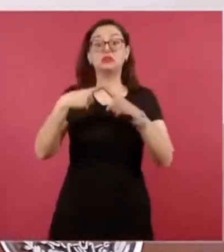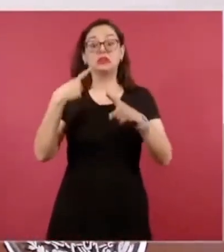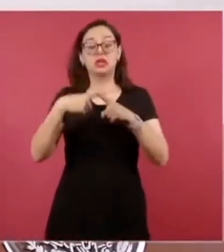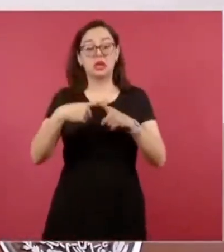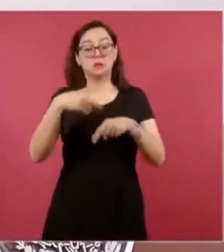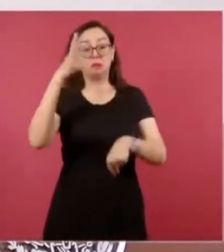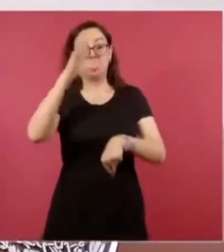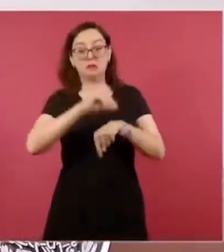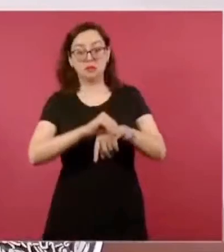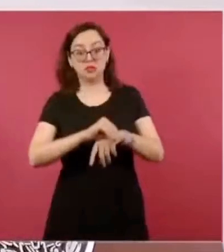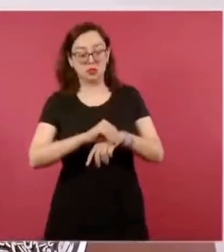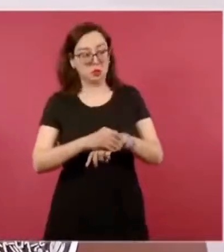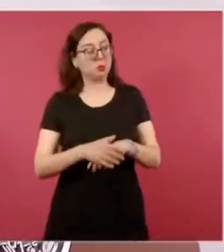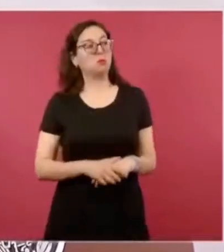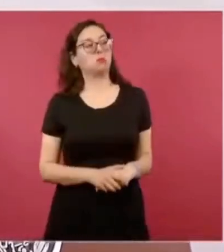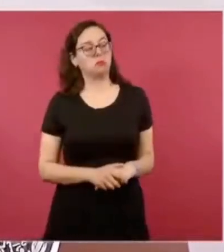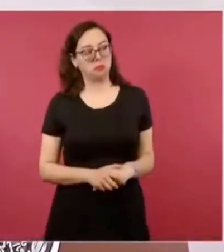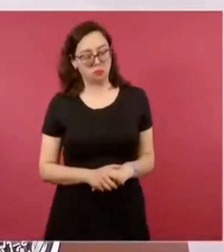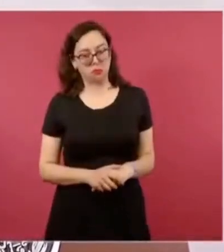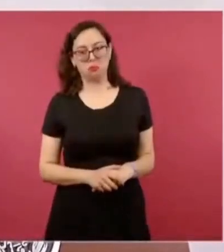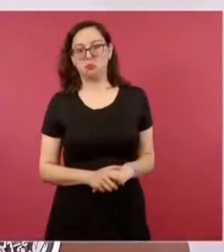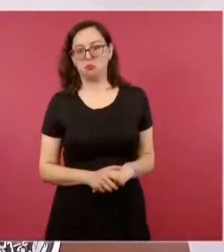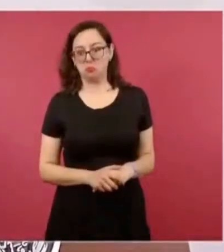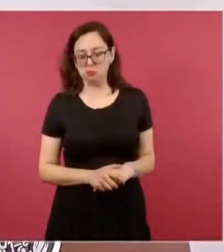ahí le vamos a quitar